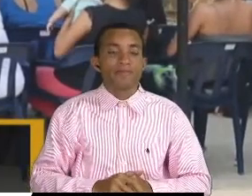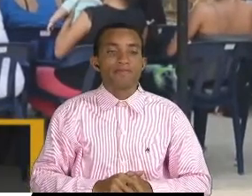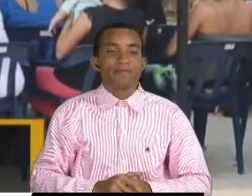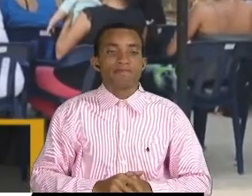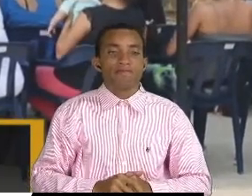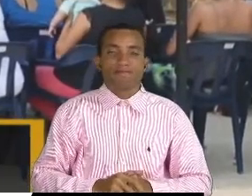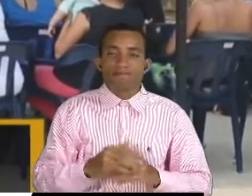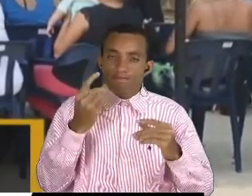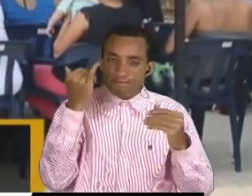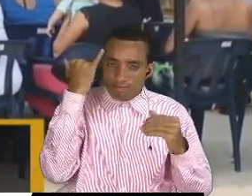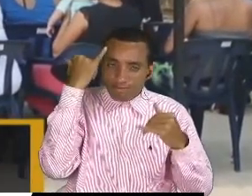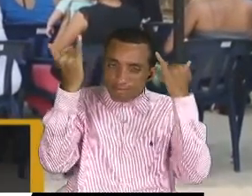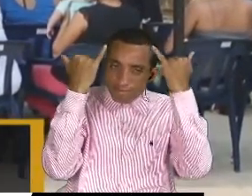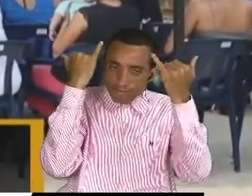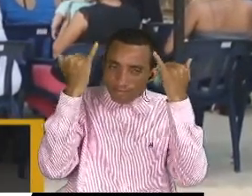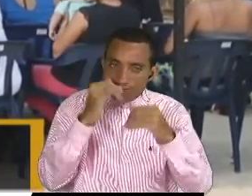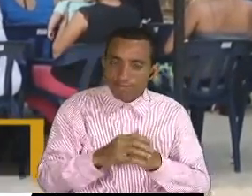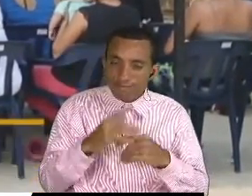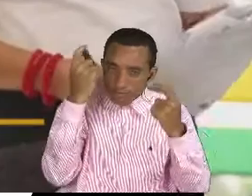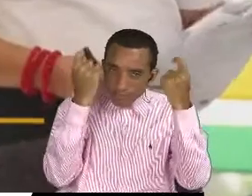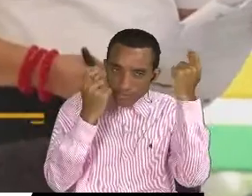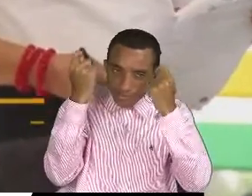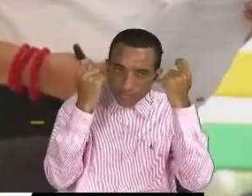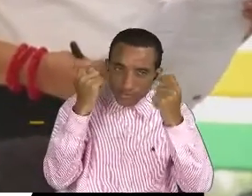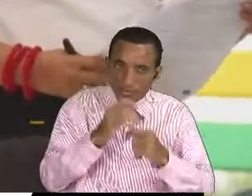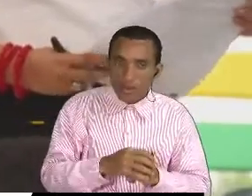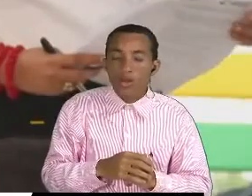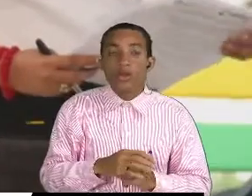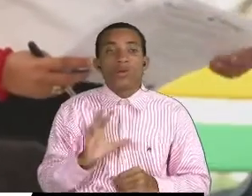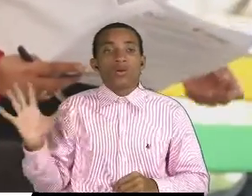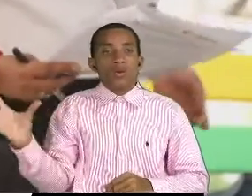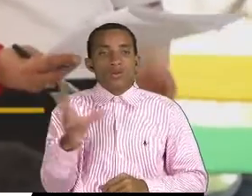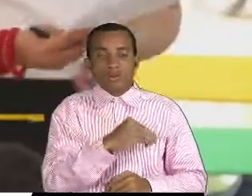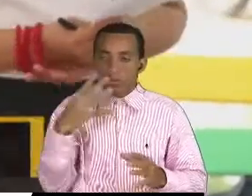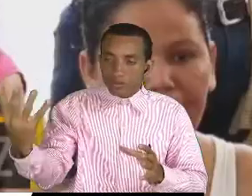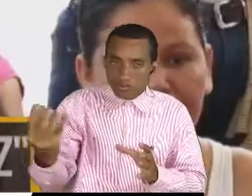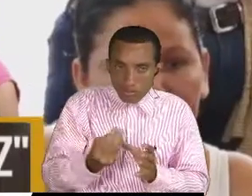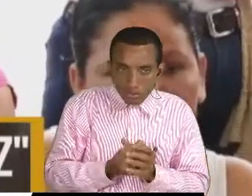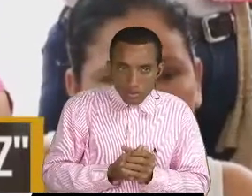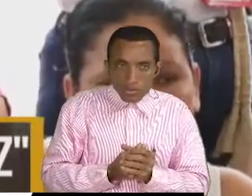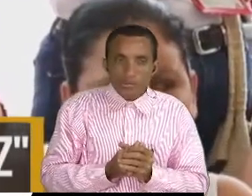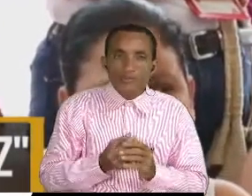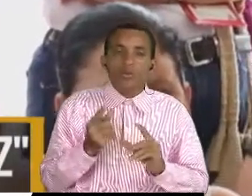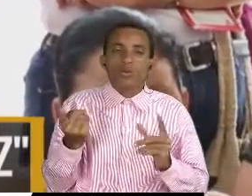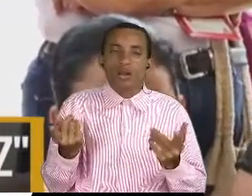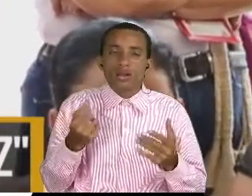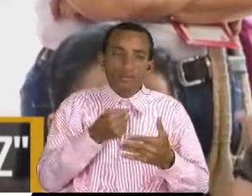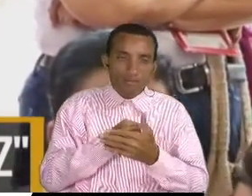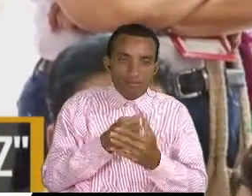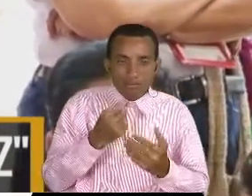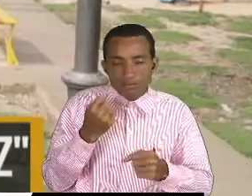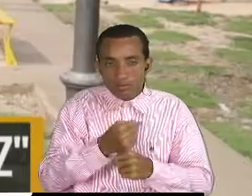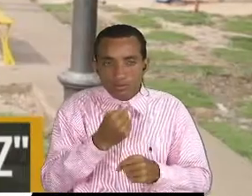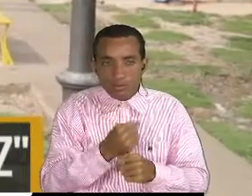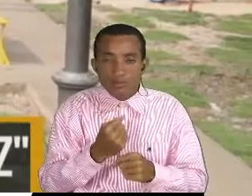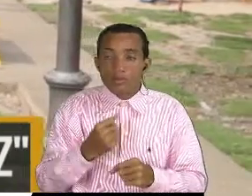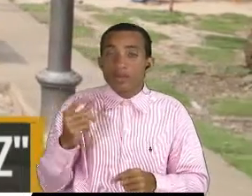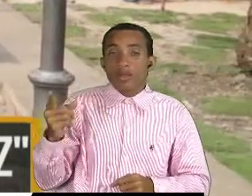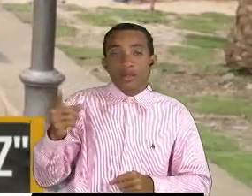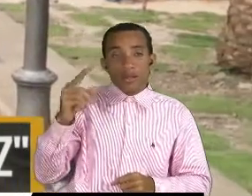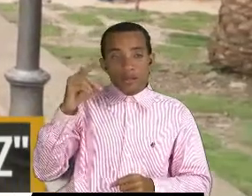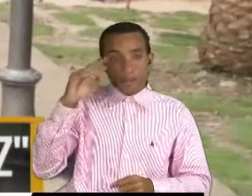lanzó con la presencia del director de la Agencia Colombiana para la Reintegración, se implementa con base en el trabajo realizado por la Policía Nacional,